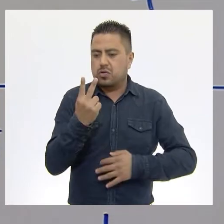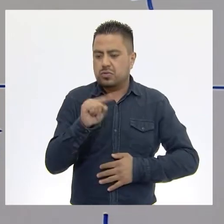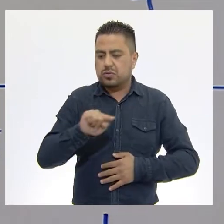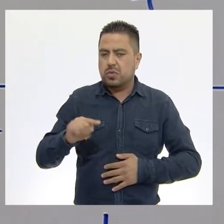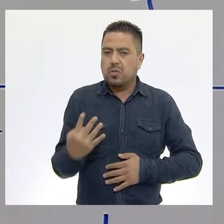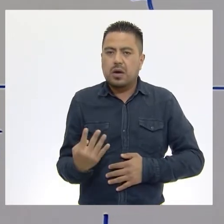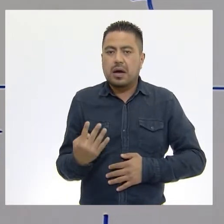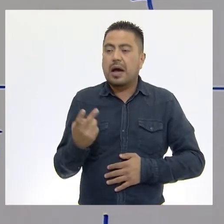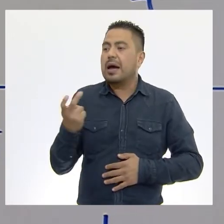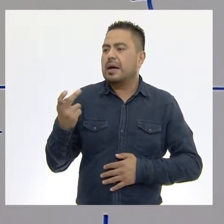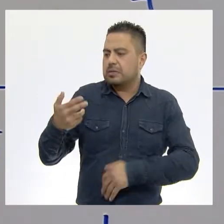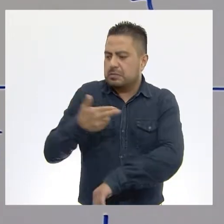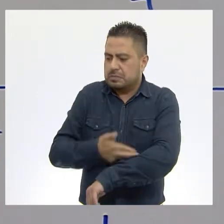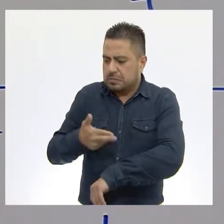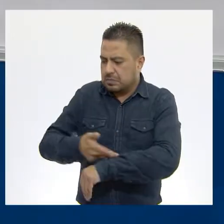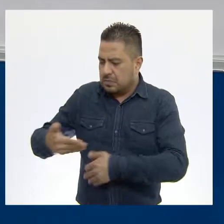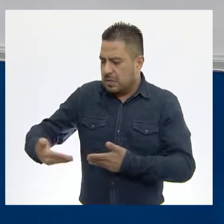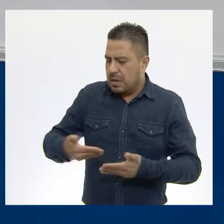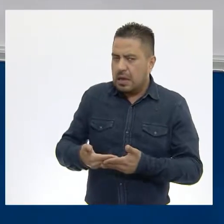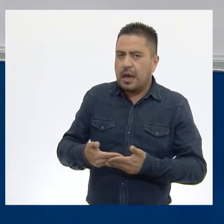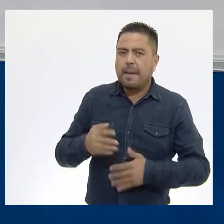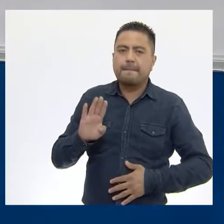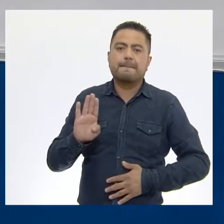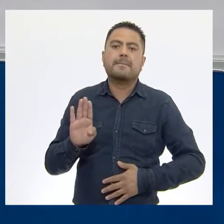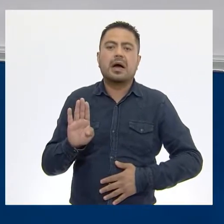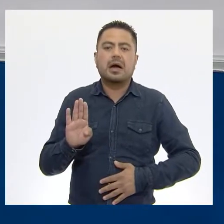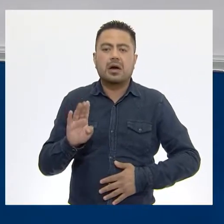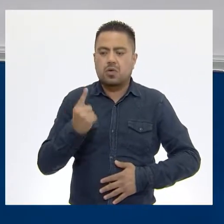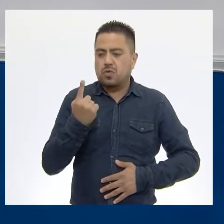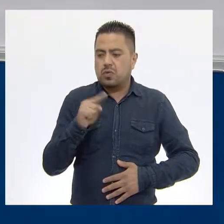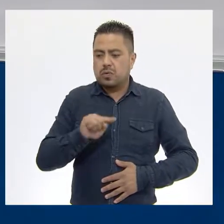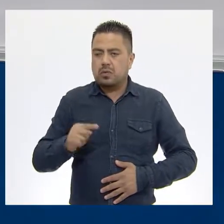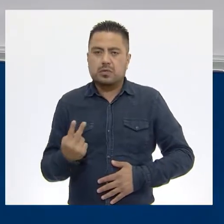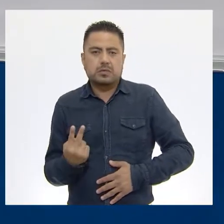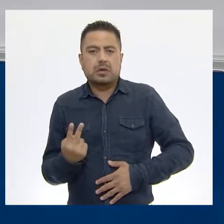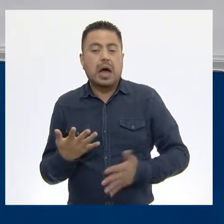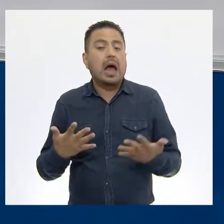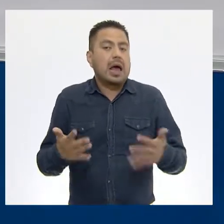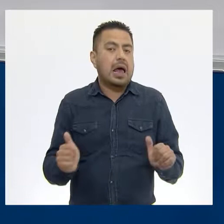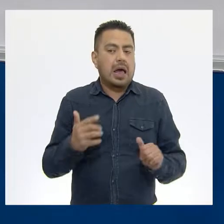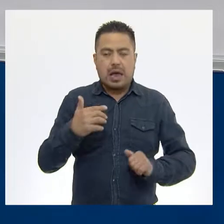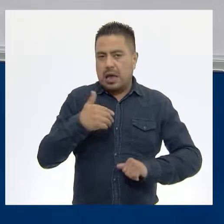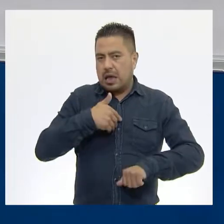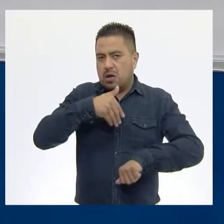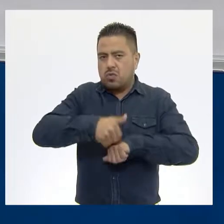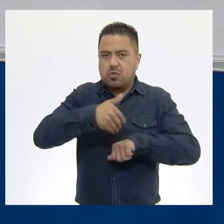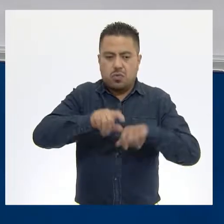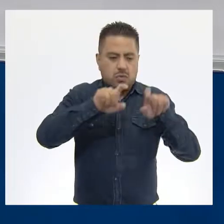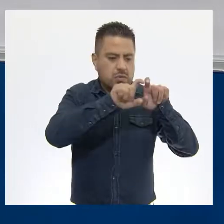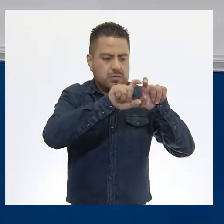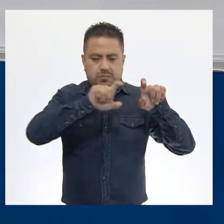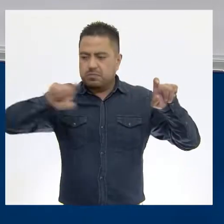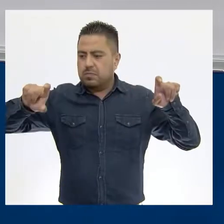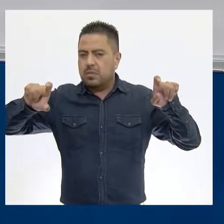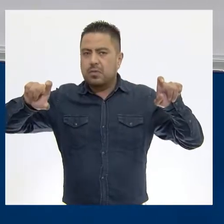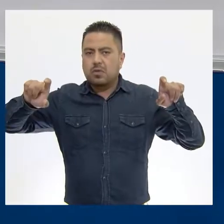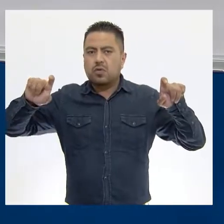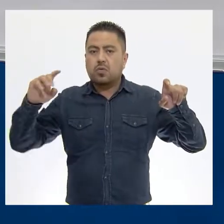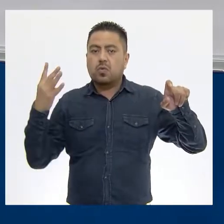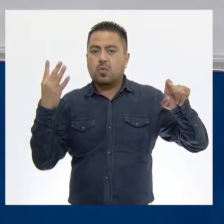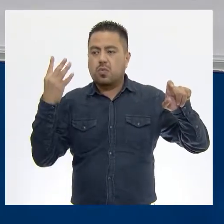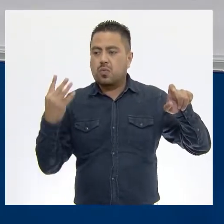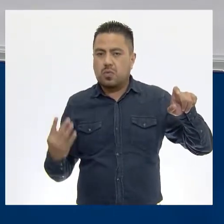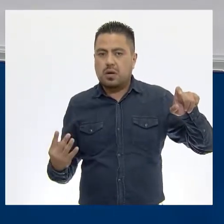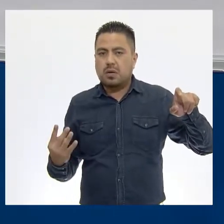Ajá. Y ahí nos está pidiendo el inciso de 1/2. Sí. Si ya tenemos nuestra recta dividida en cuartos,